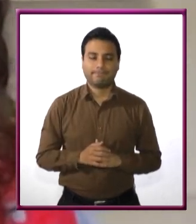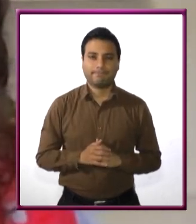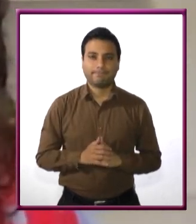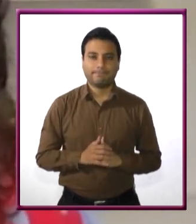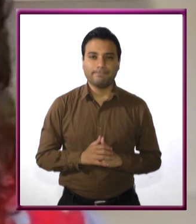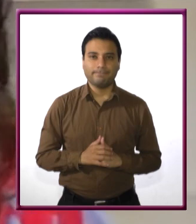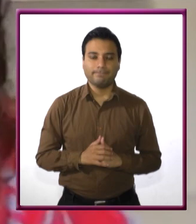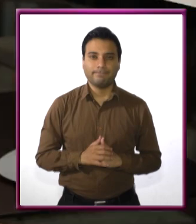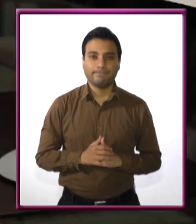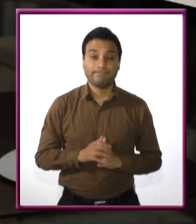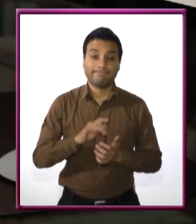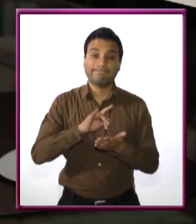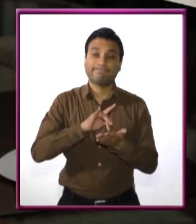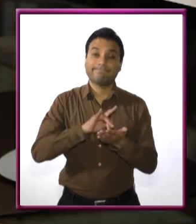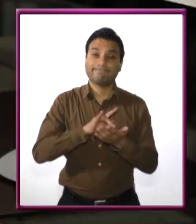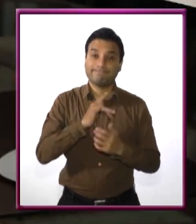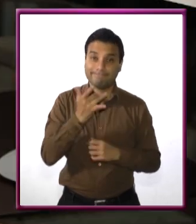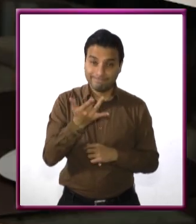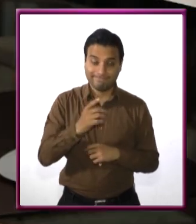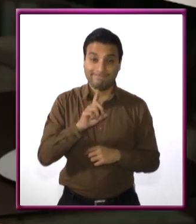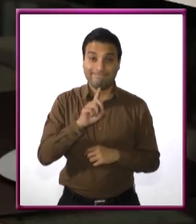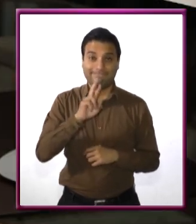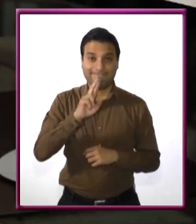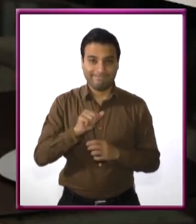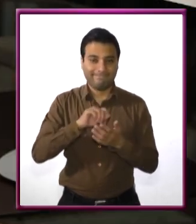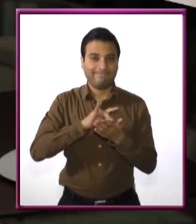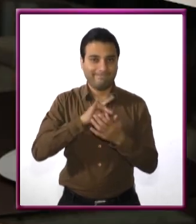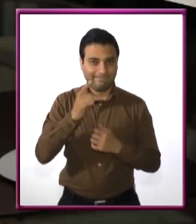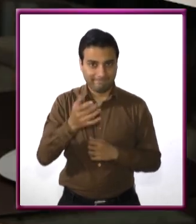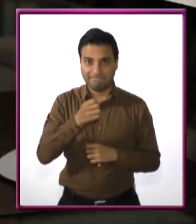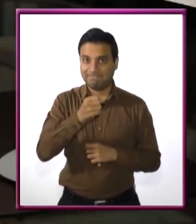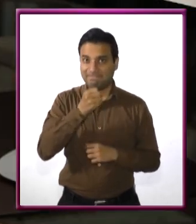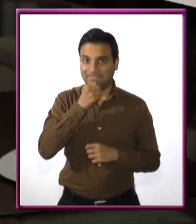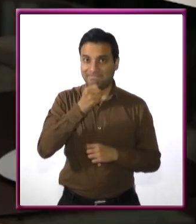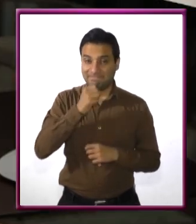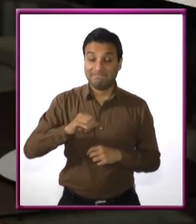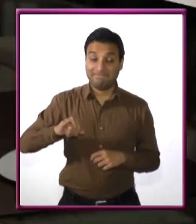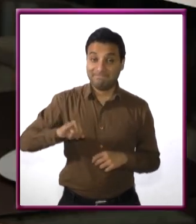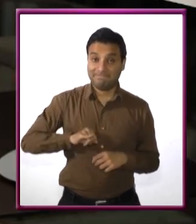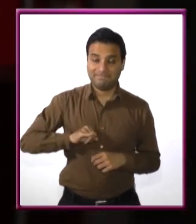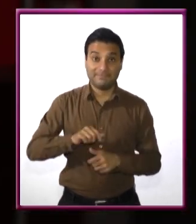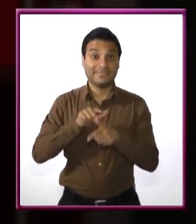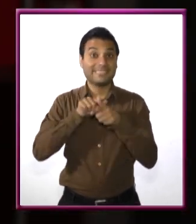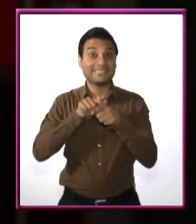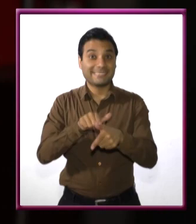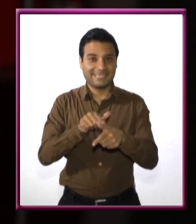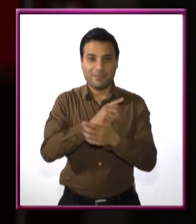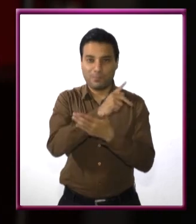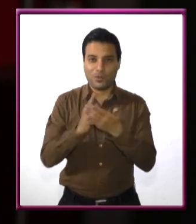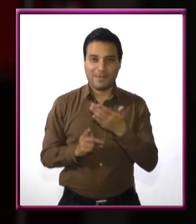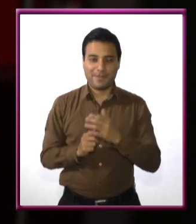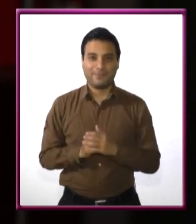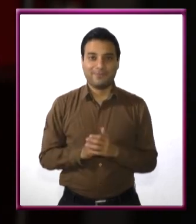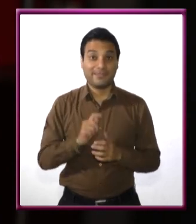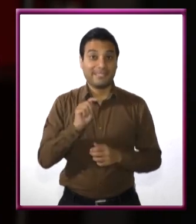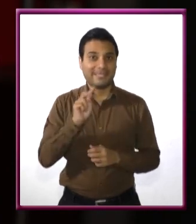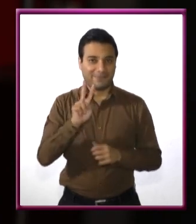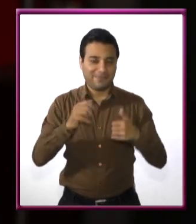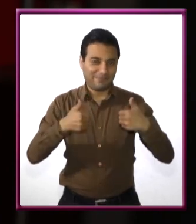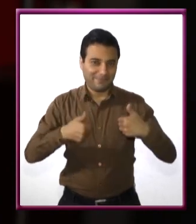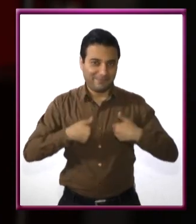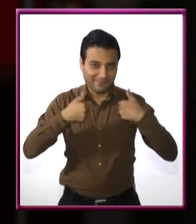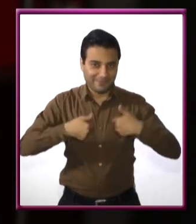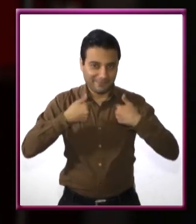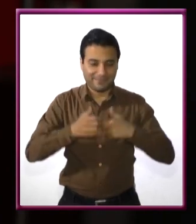y experimentando. Pues muchas gracias, doctora, por esta interesante entrevista, en verdad. Continuamos con el programa en esto que